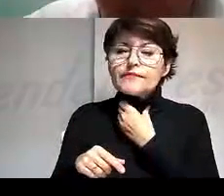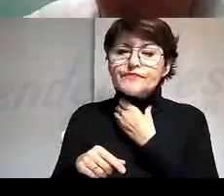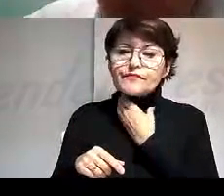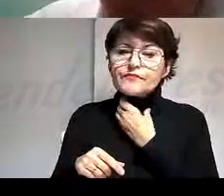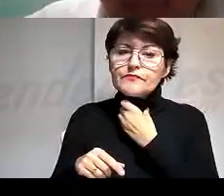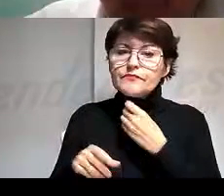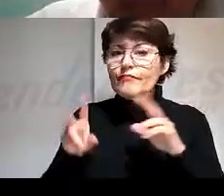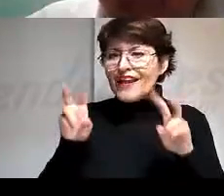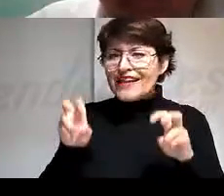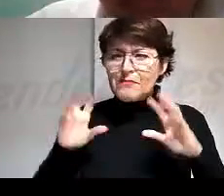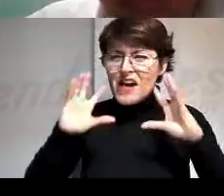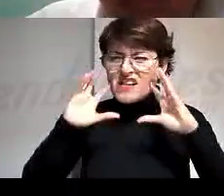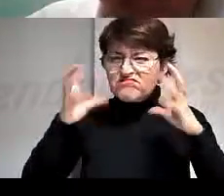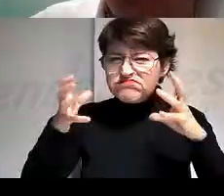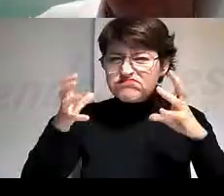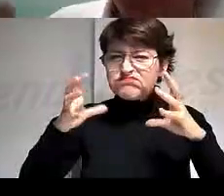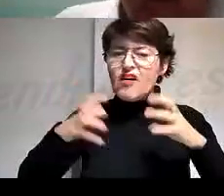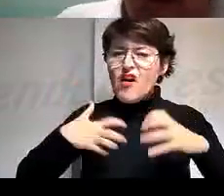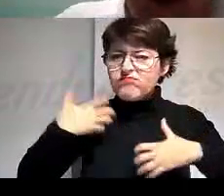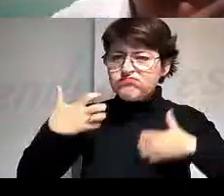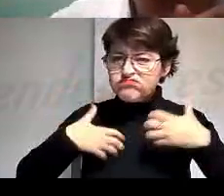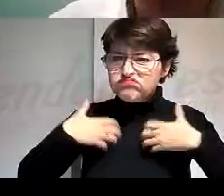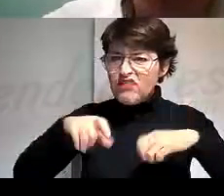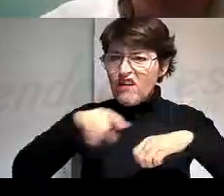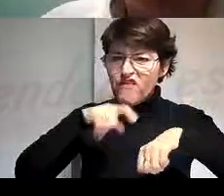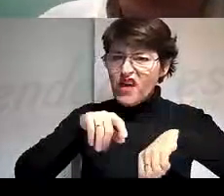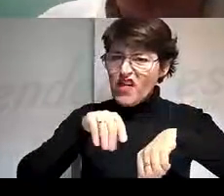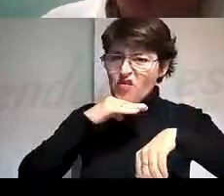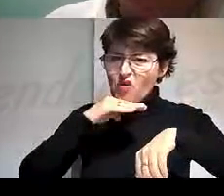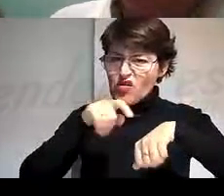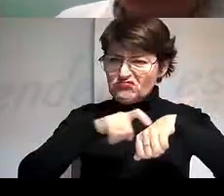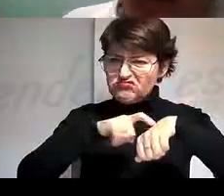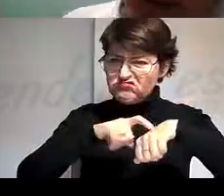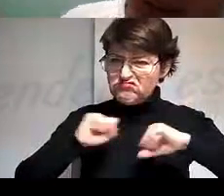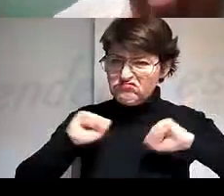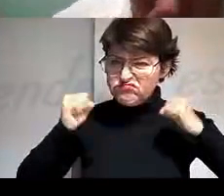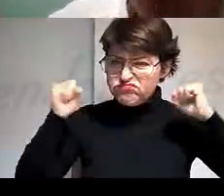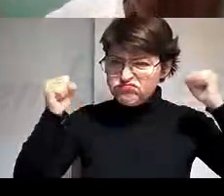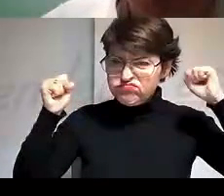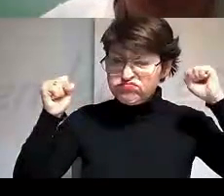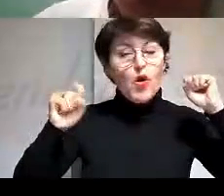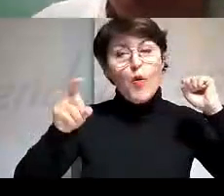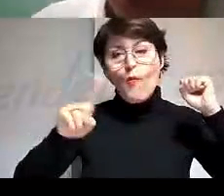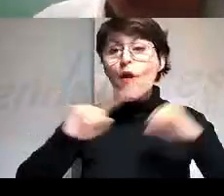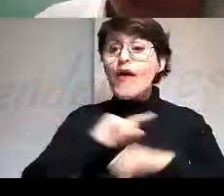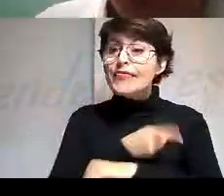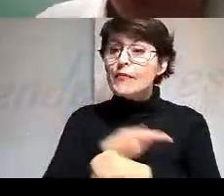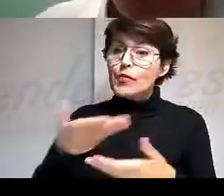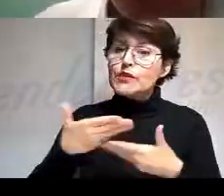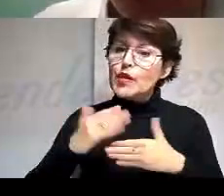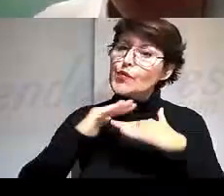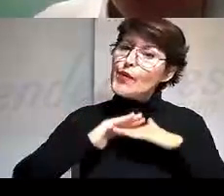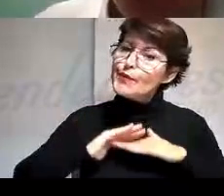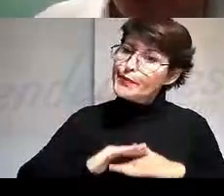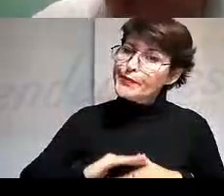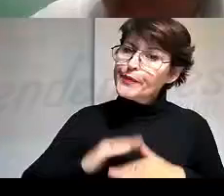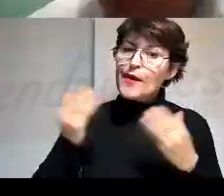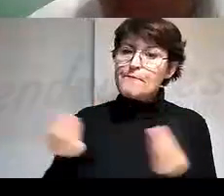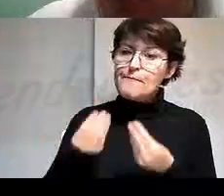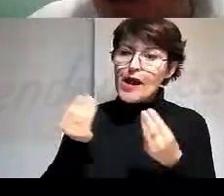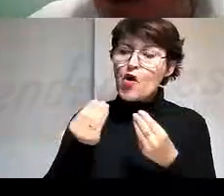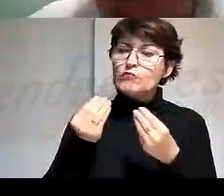antes, disminuye la irritabilidad gracias a que hay producción de endorfina, gracias a que hay producción de serotonina y con